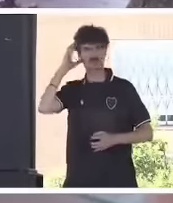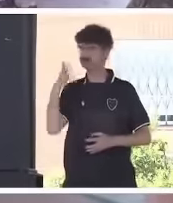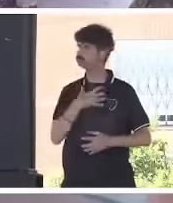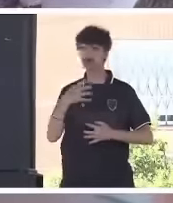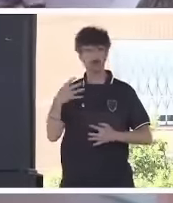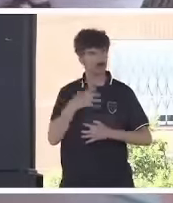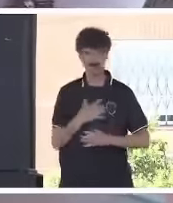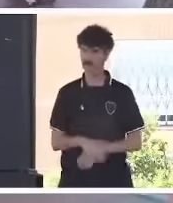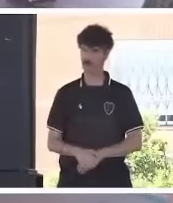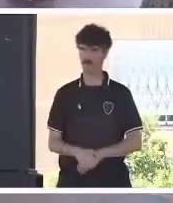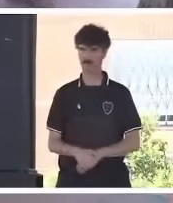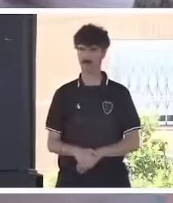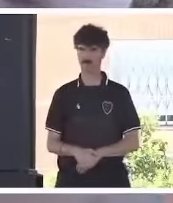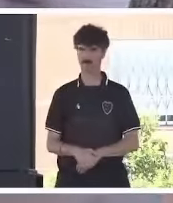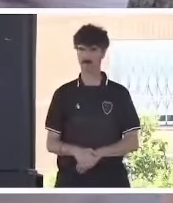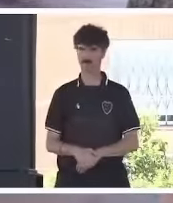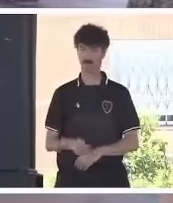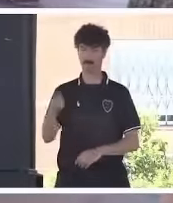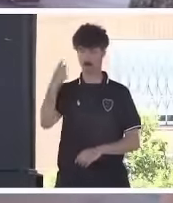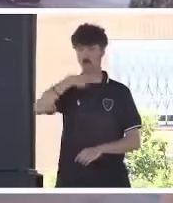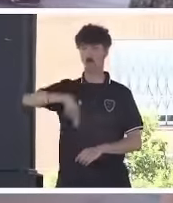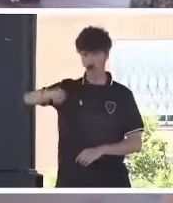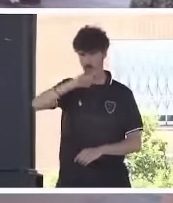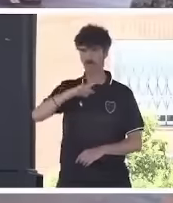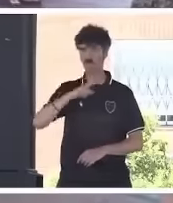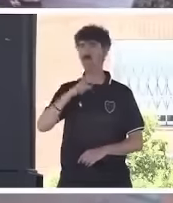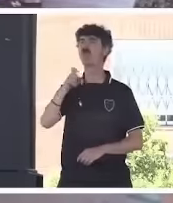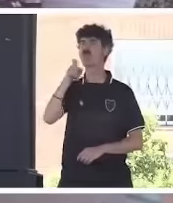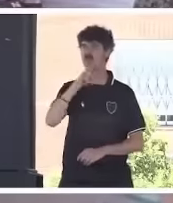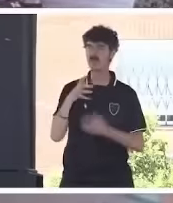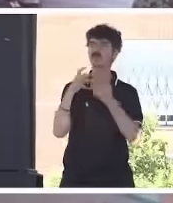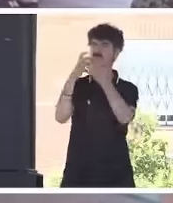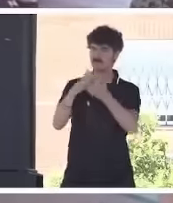insoportable. Y nosotras, aunque sea difícil,